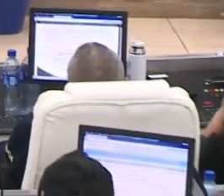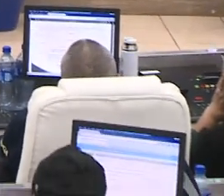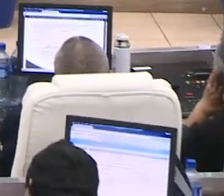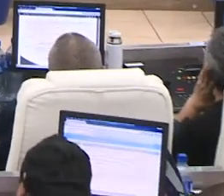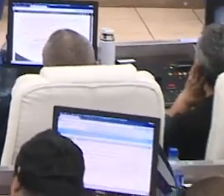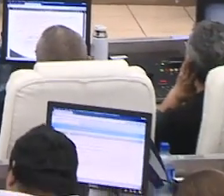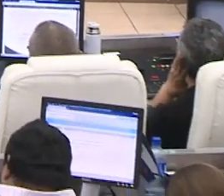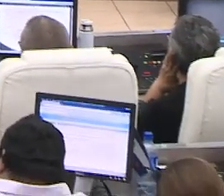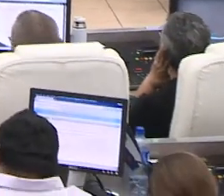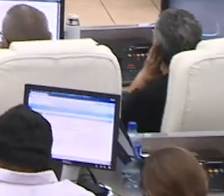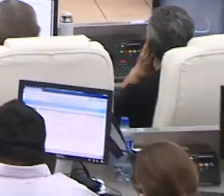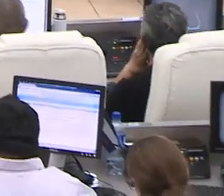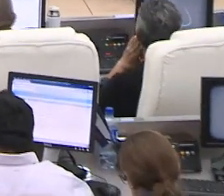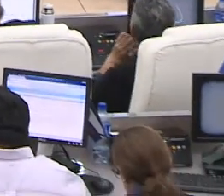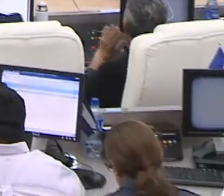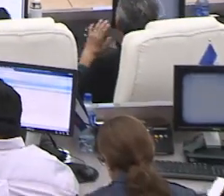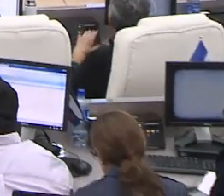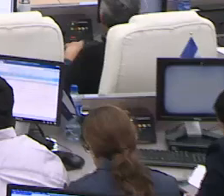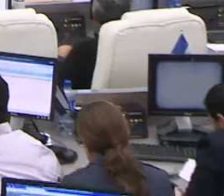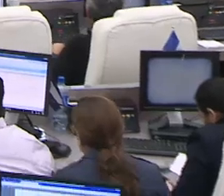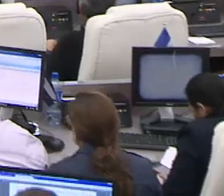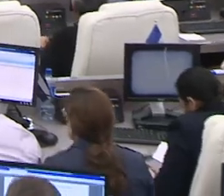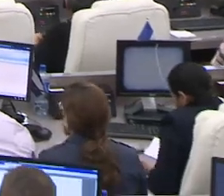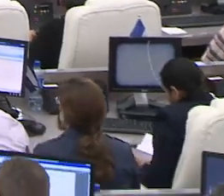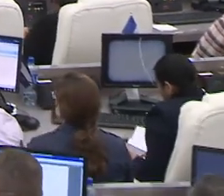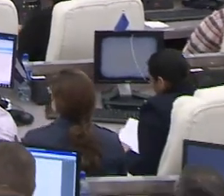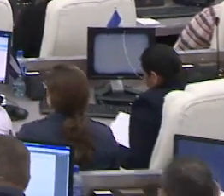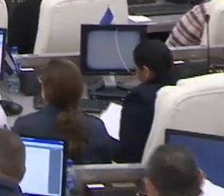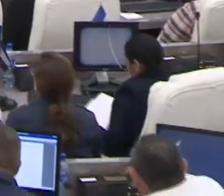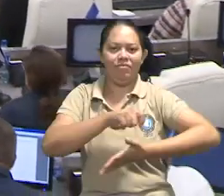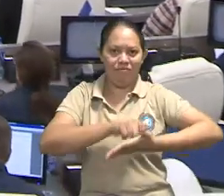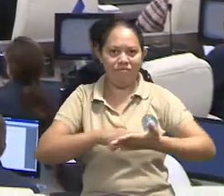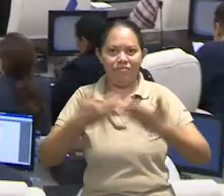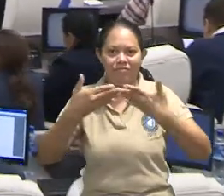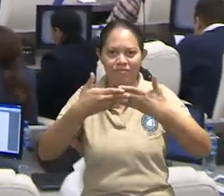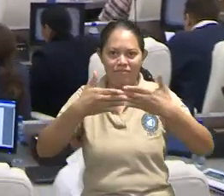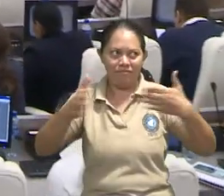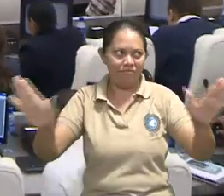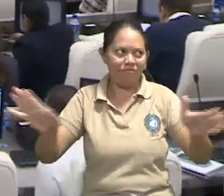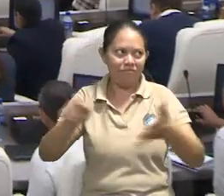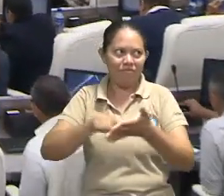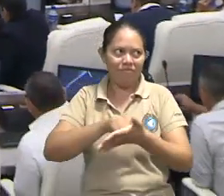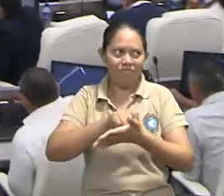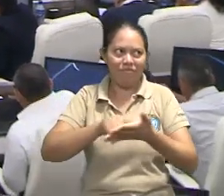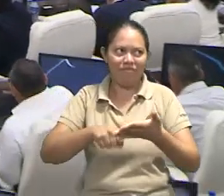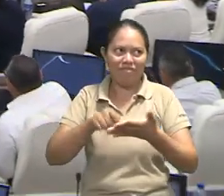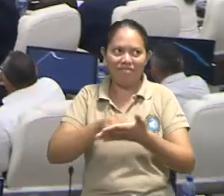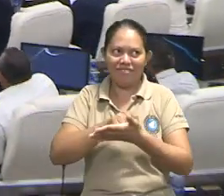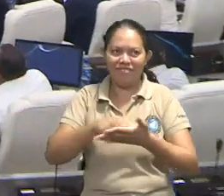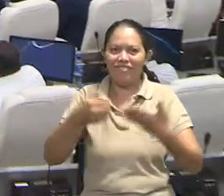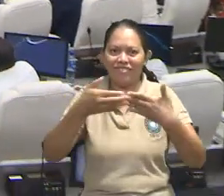A votación en lo general el dictamen presentado, se abre la votación.